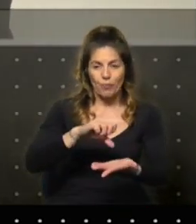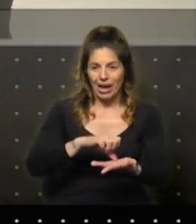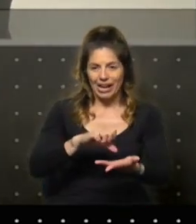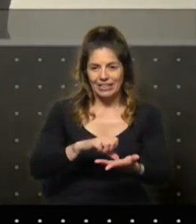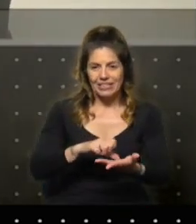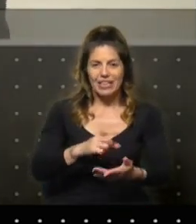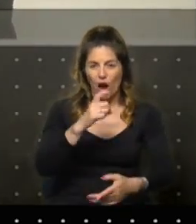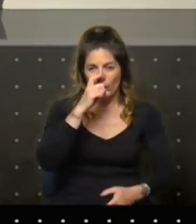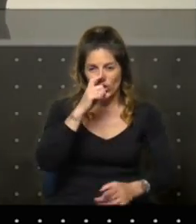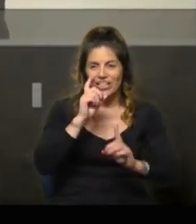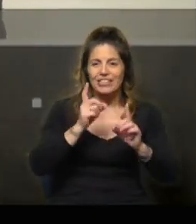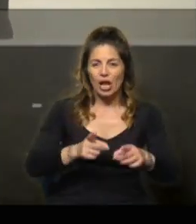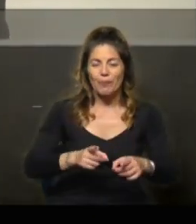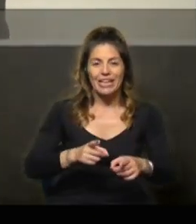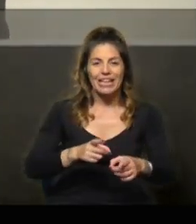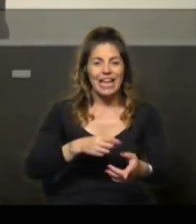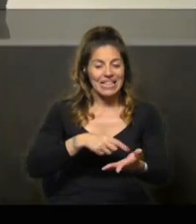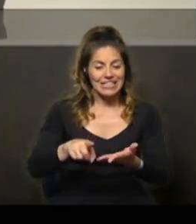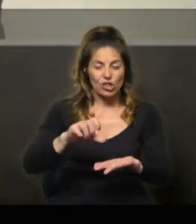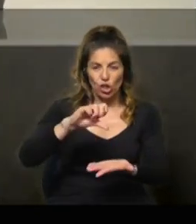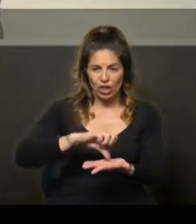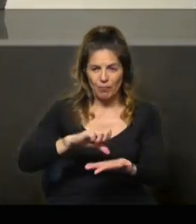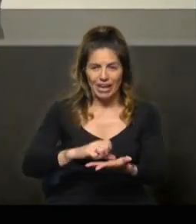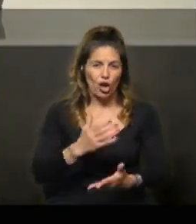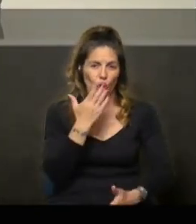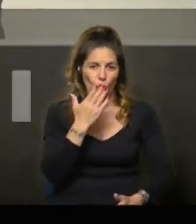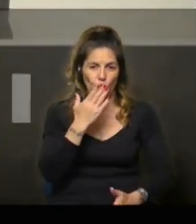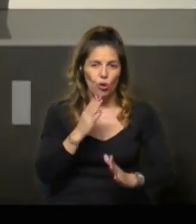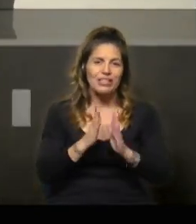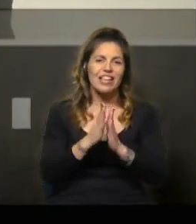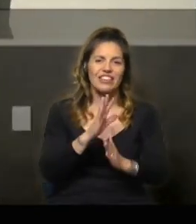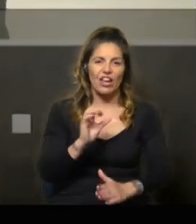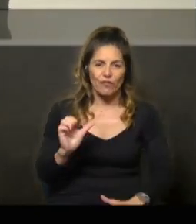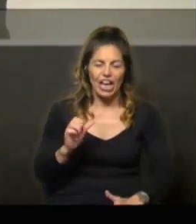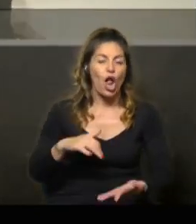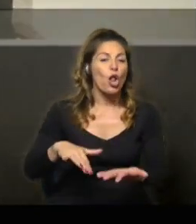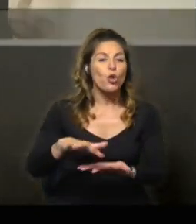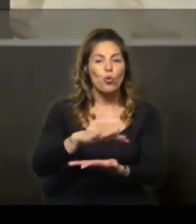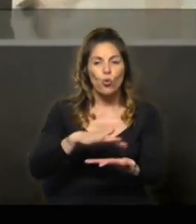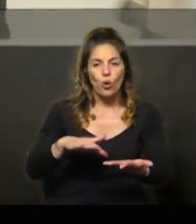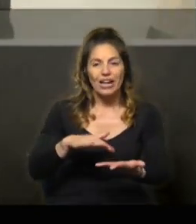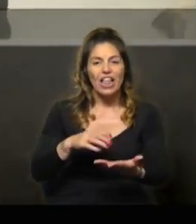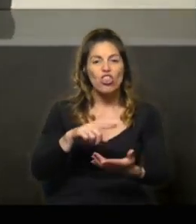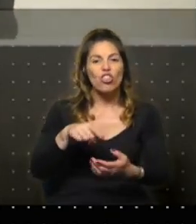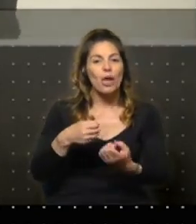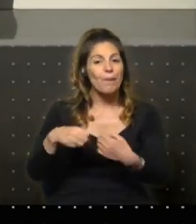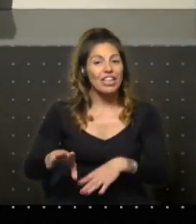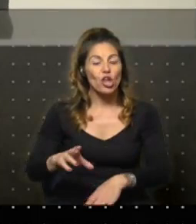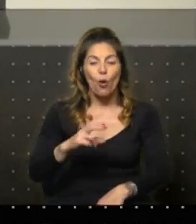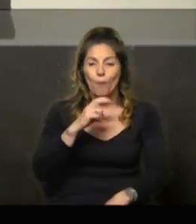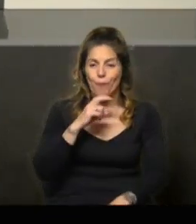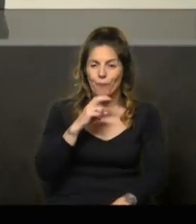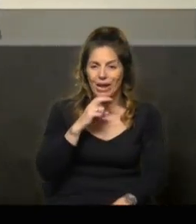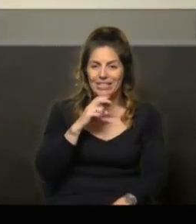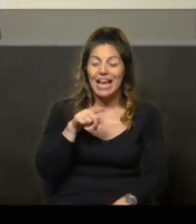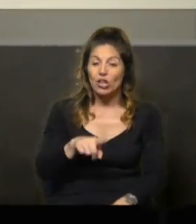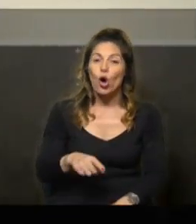de Buenos Aires y también el centro de nuestro país Córdoba Santa Fe lugares donde perdió Sergio maa no Este es